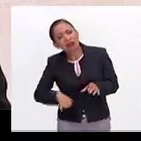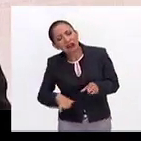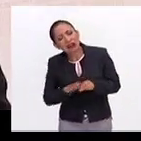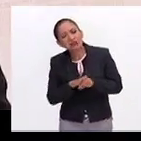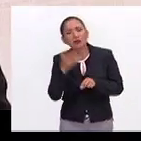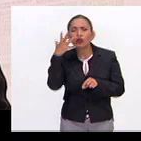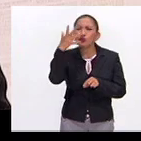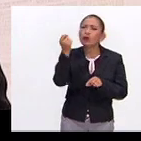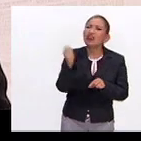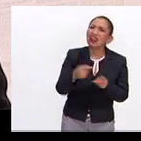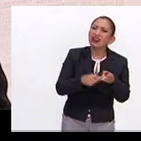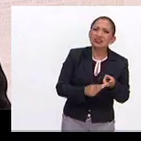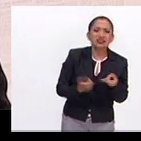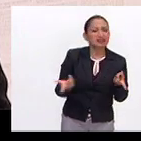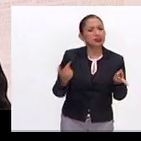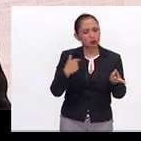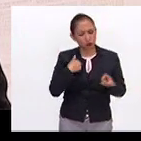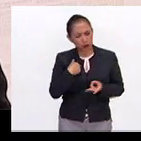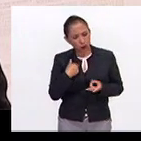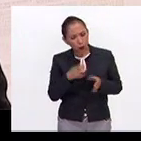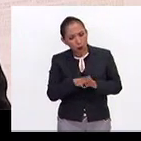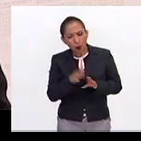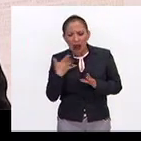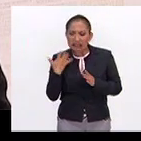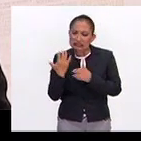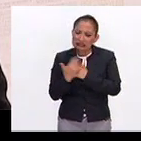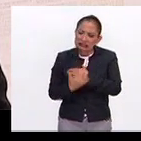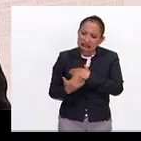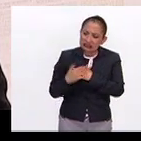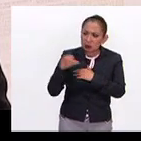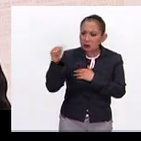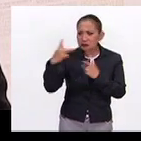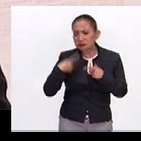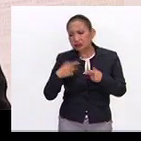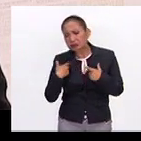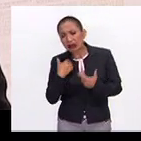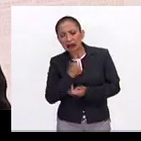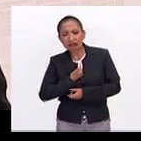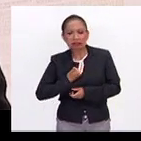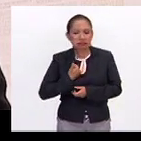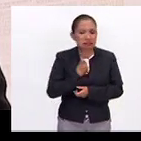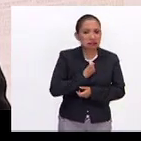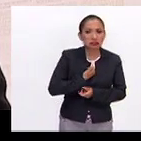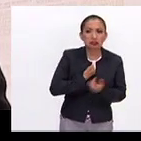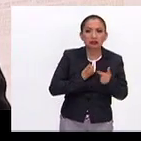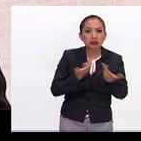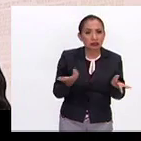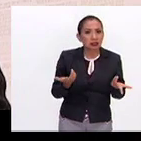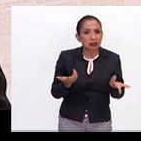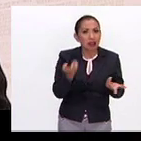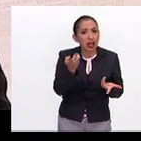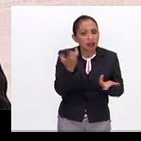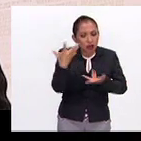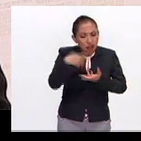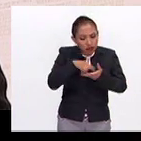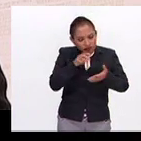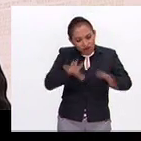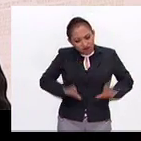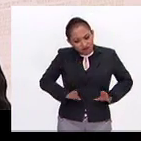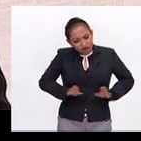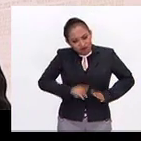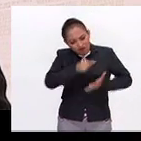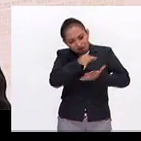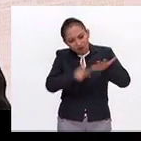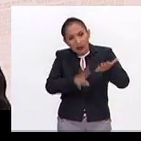en el futuro, cómo tener compasión sobre otras personas. Esas son cualidades